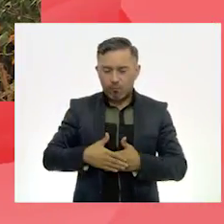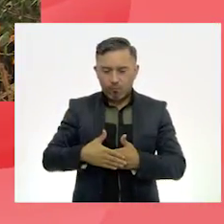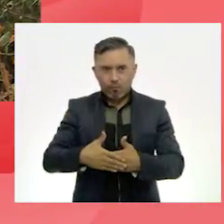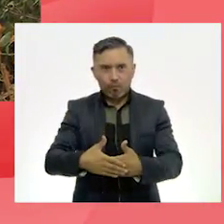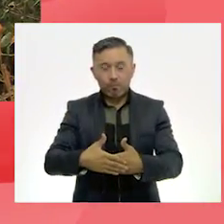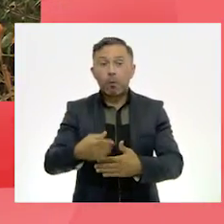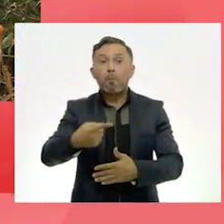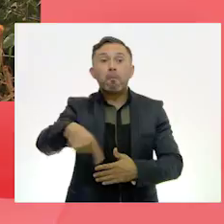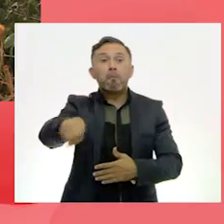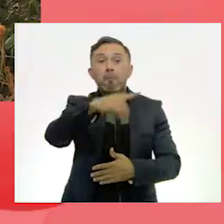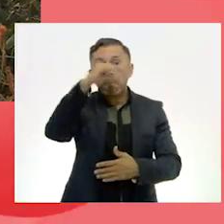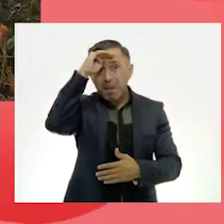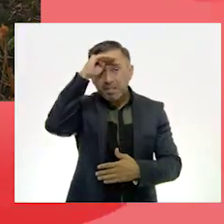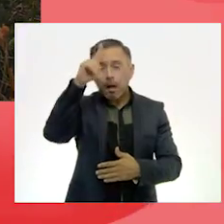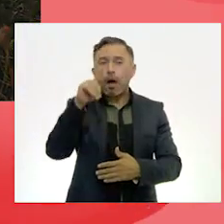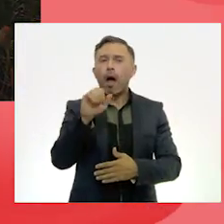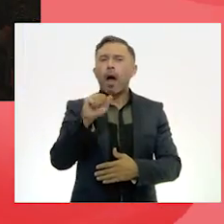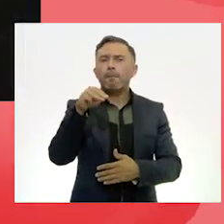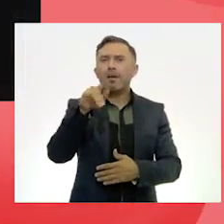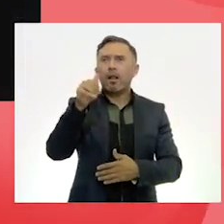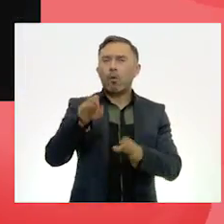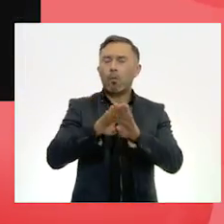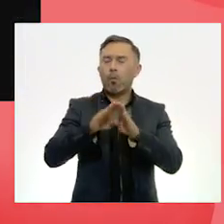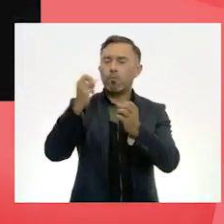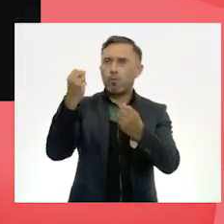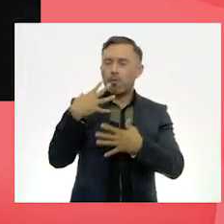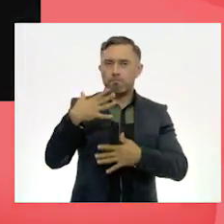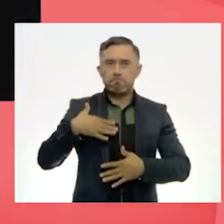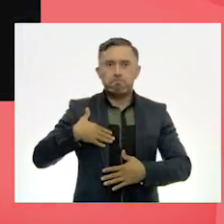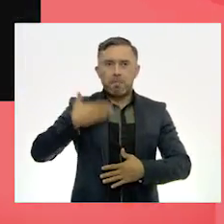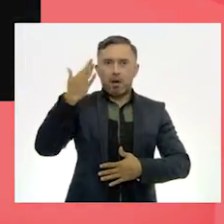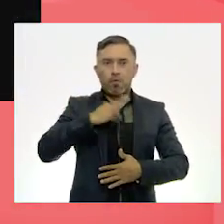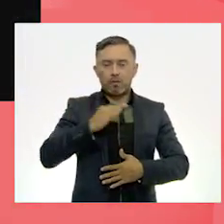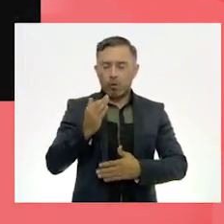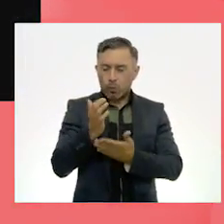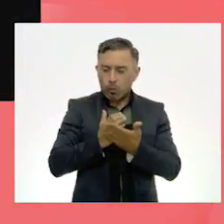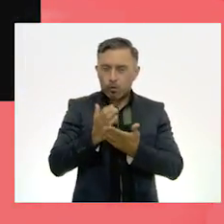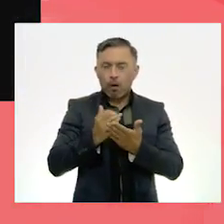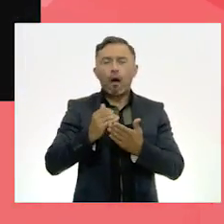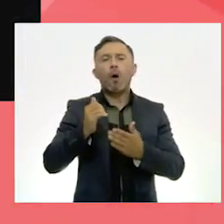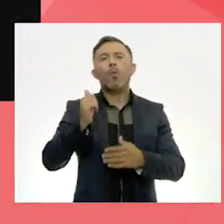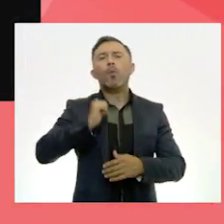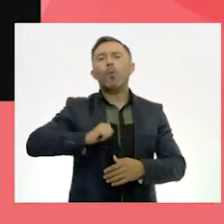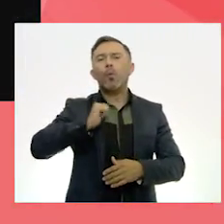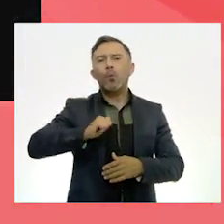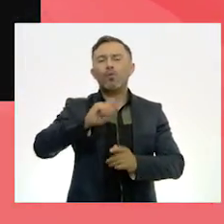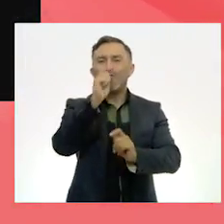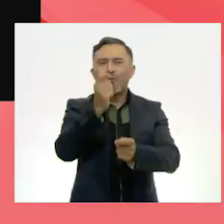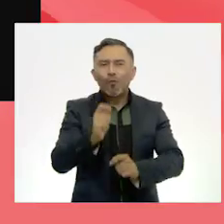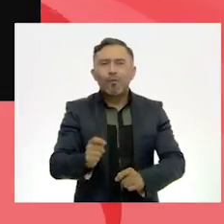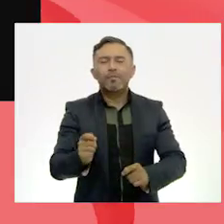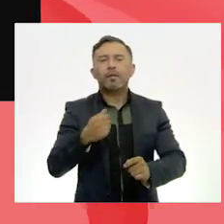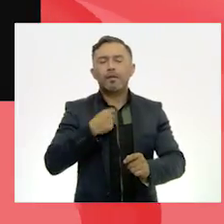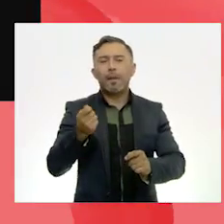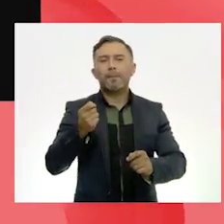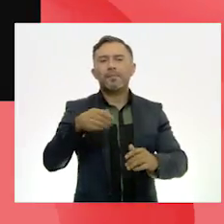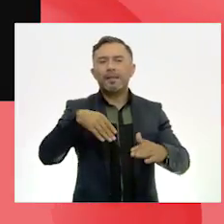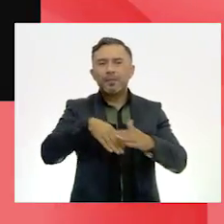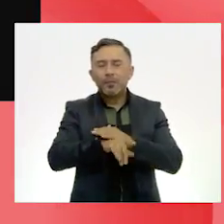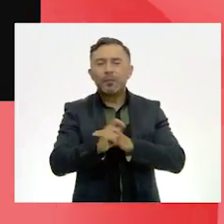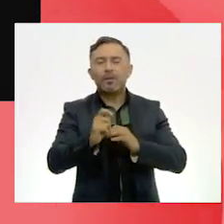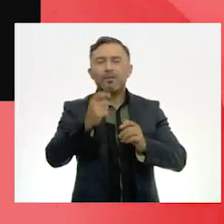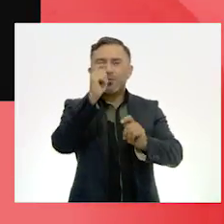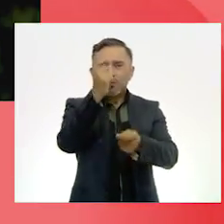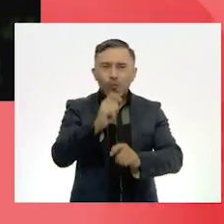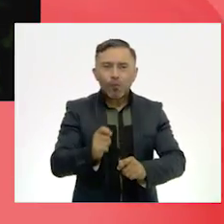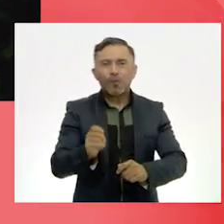efectos curativos. No es casualidad que aquí se congreguen médicos tradicionales que ofrecen baños de temazcal, limpias